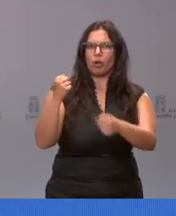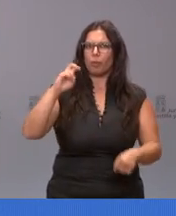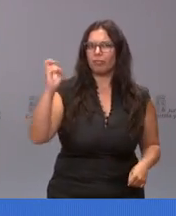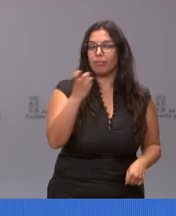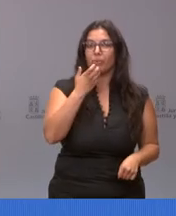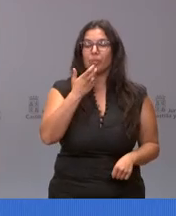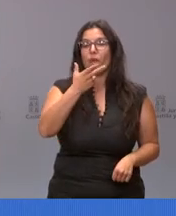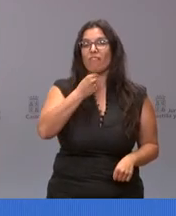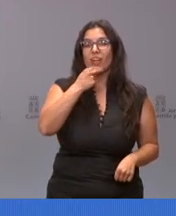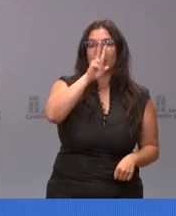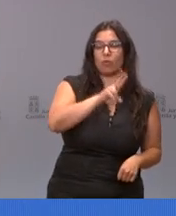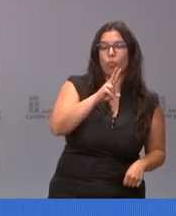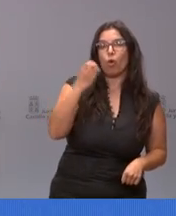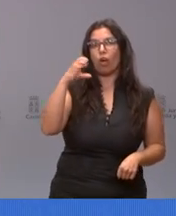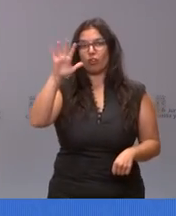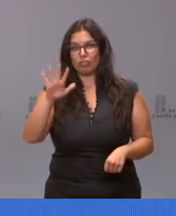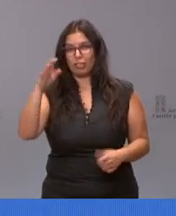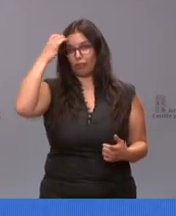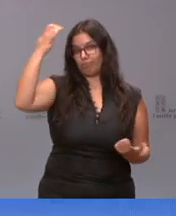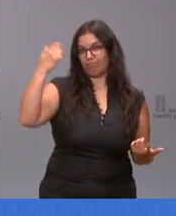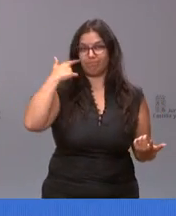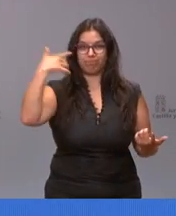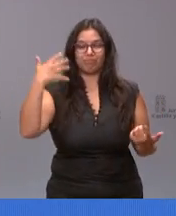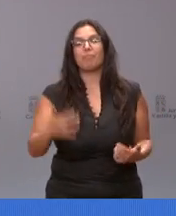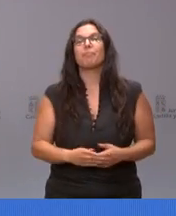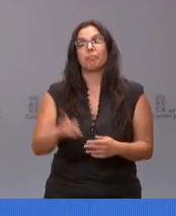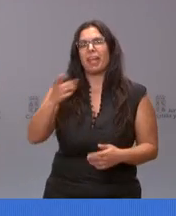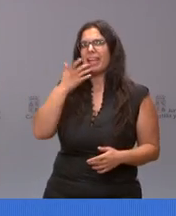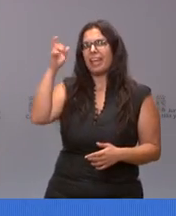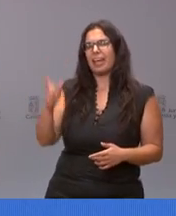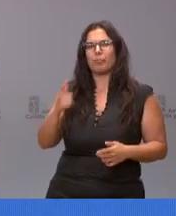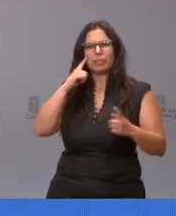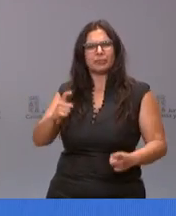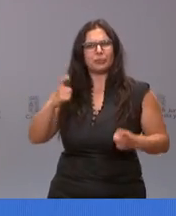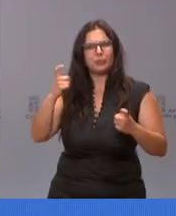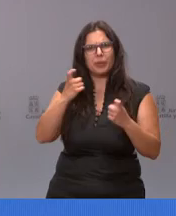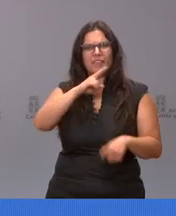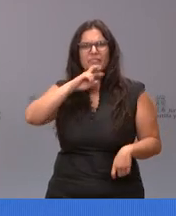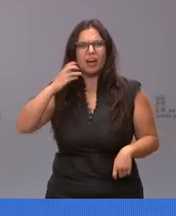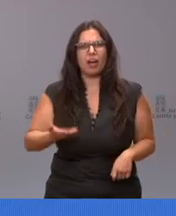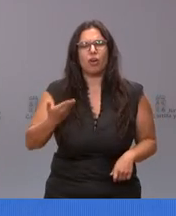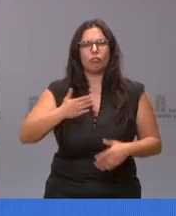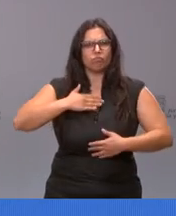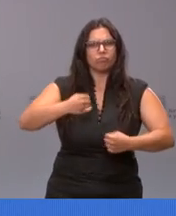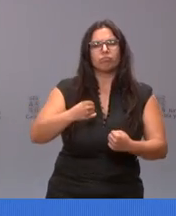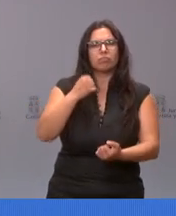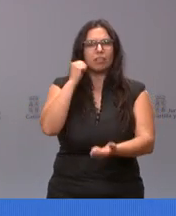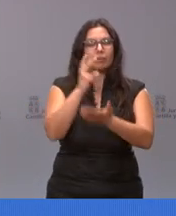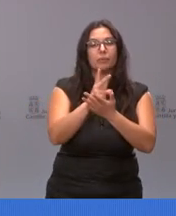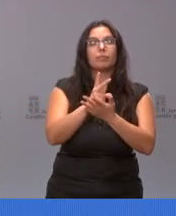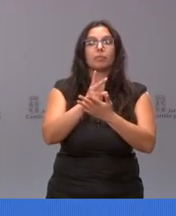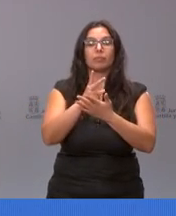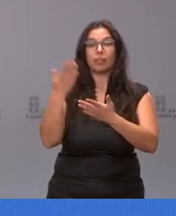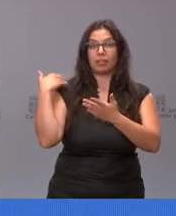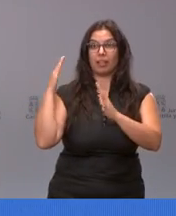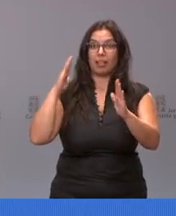II o Carlos V. Uno de los tantos ejemplos de esfuerzo, valor y apuesta por el ámbito económico y social que se materializó